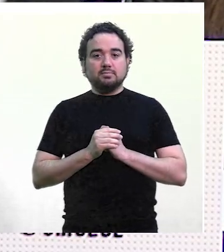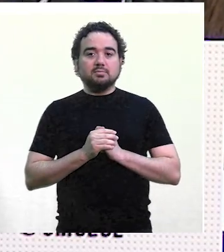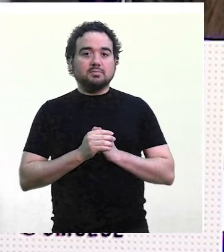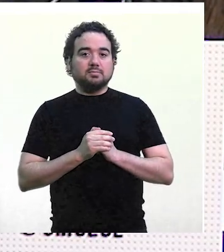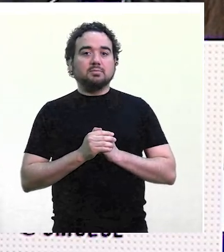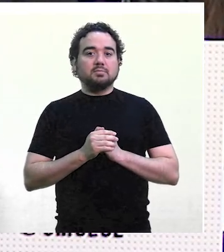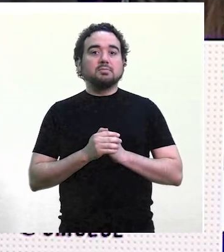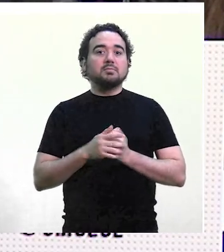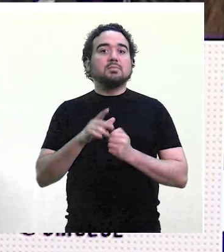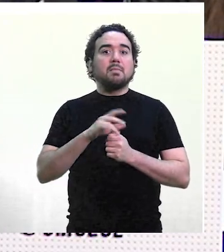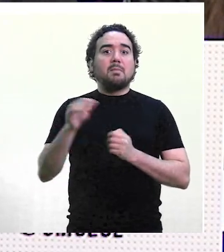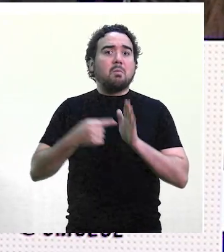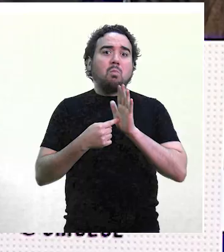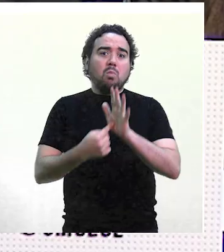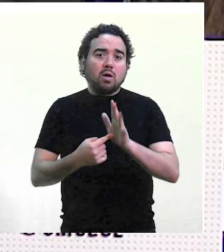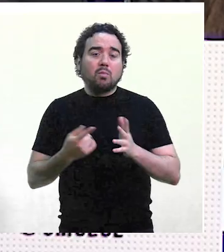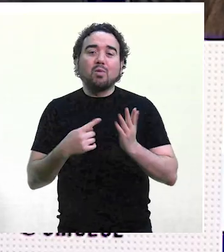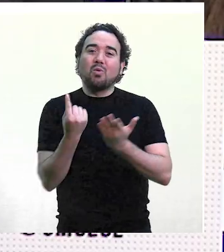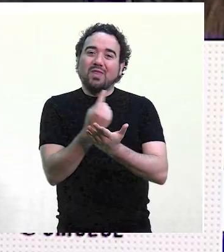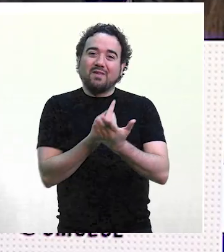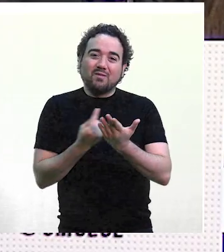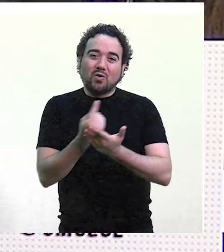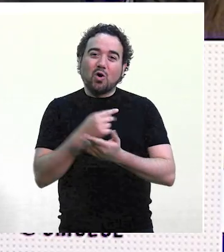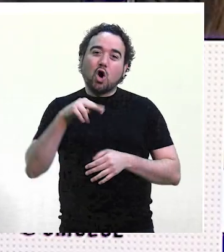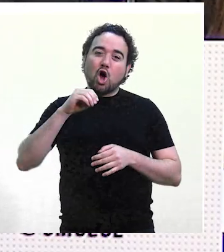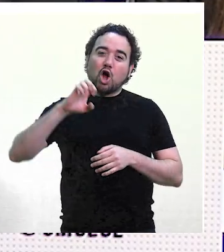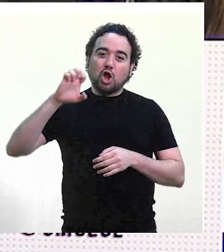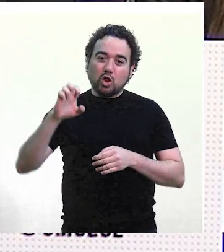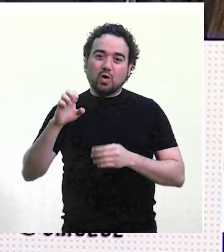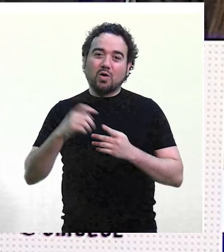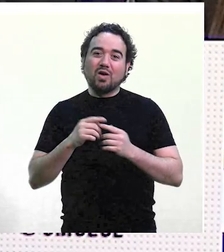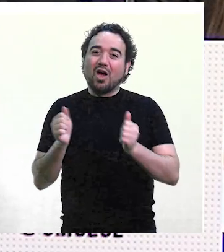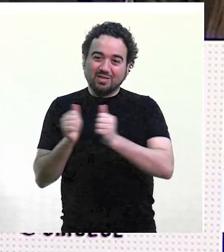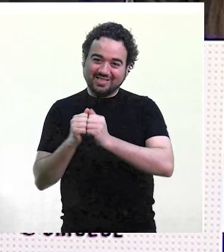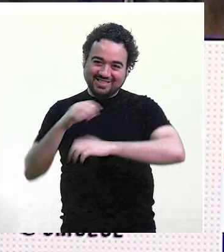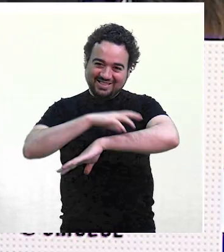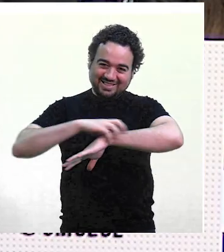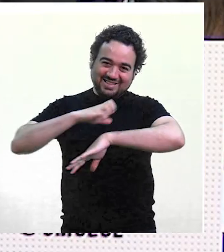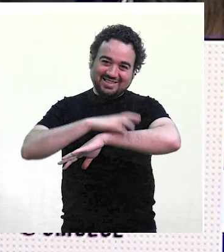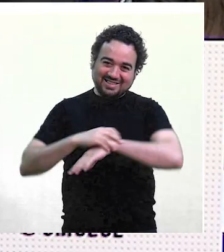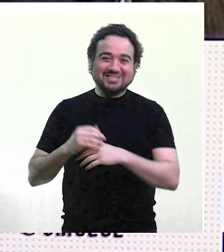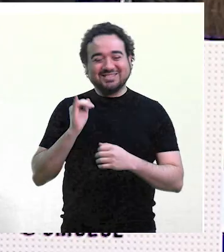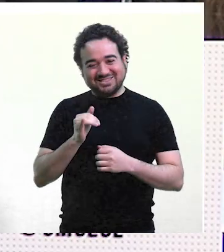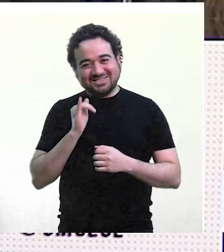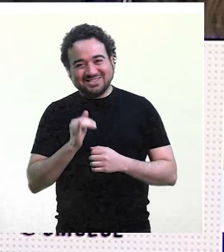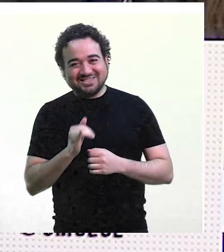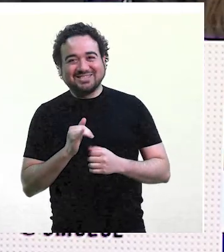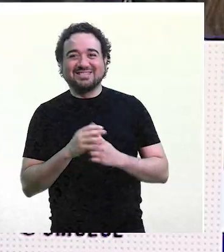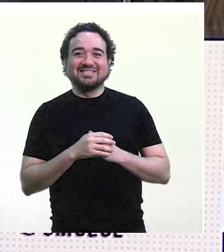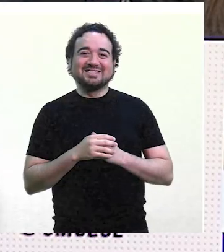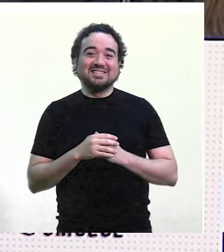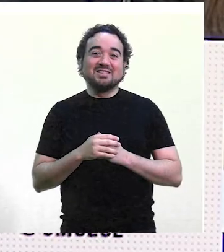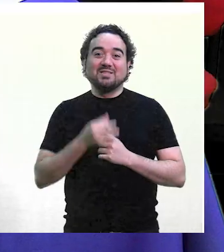Sí, y Y encuentro demasiado icónico porque sale una ilustración de Sí. la Noé y Es sale muy- con Con su su gatita. gatito.